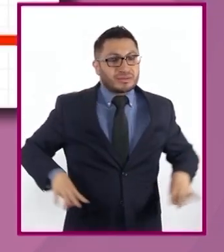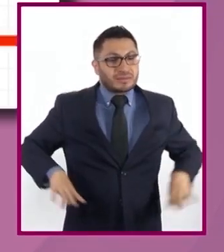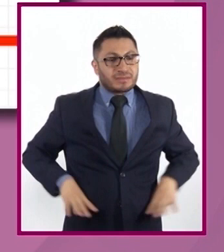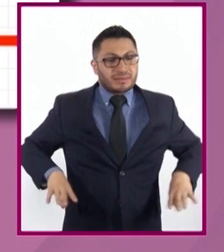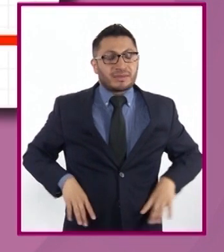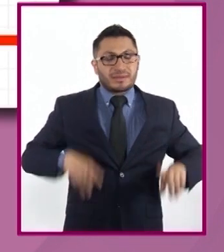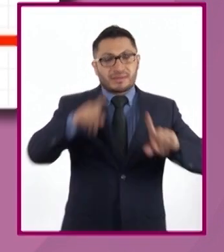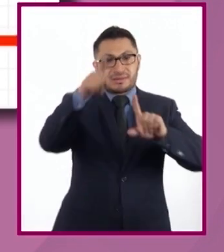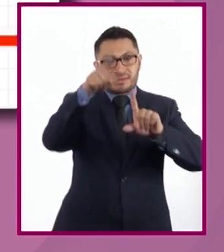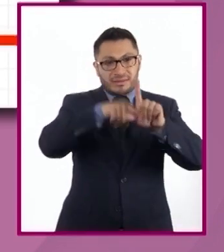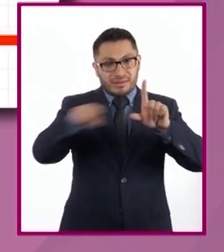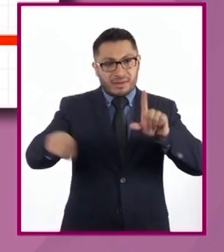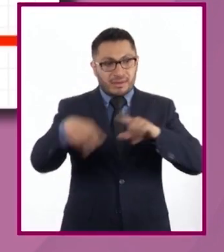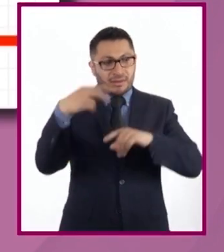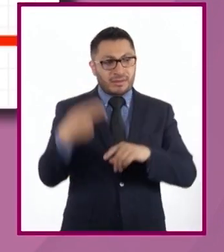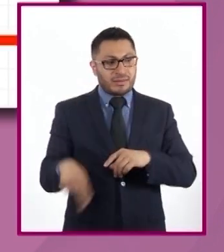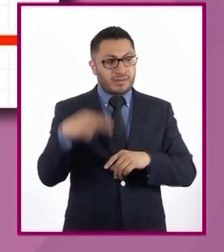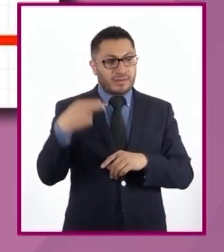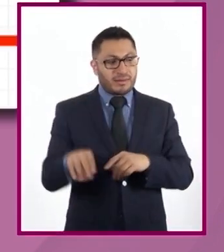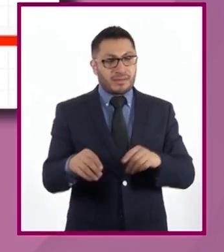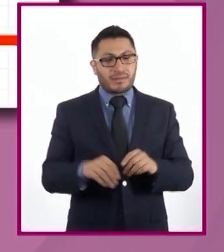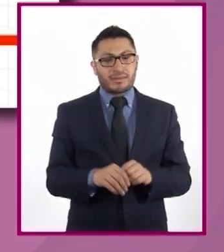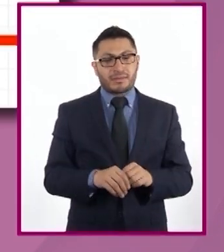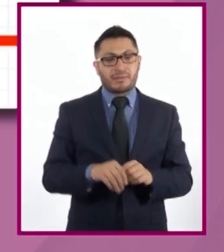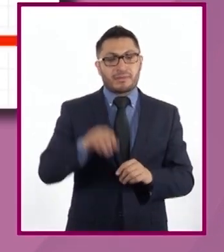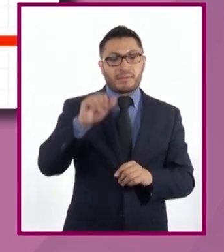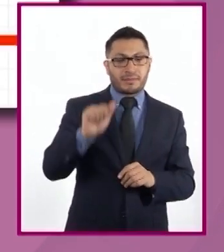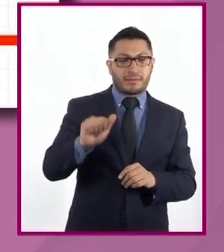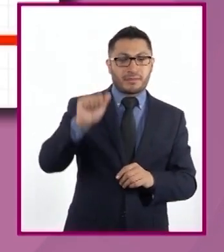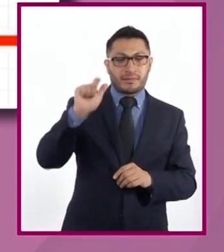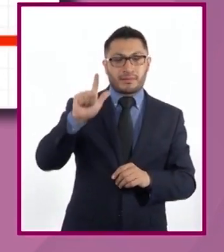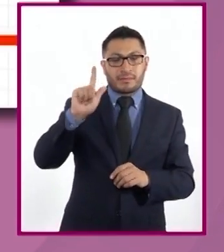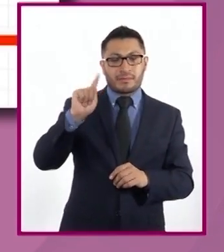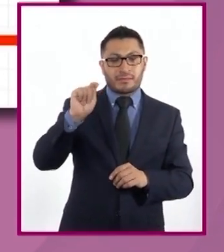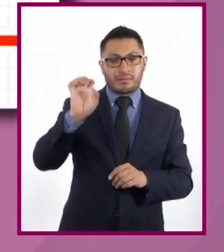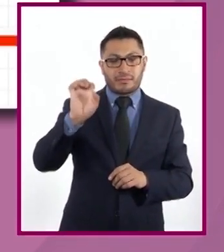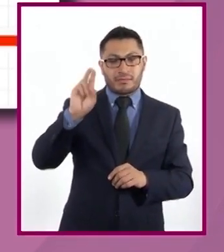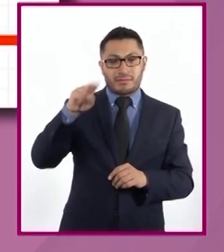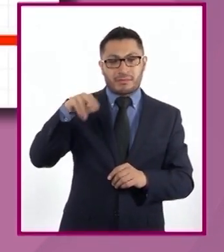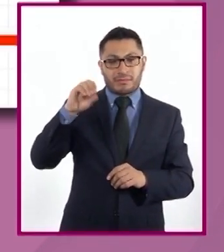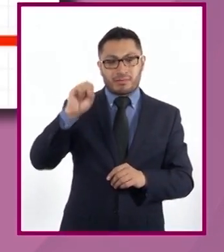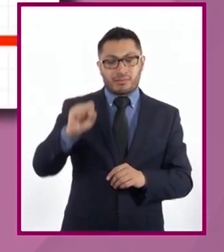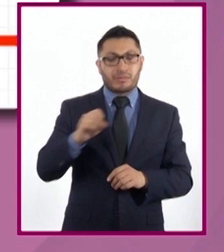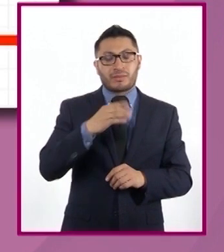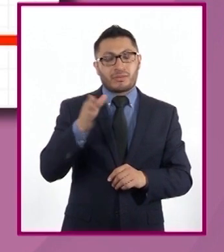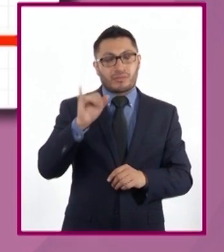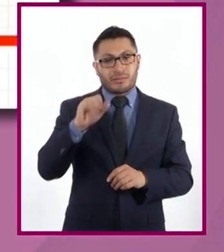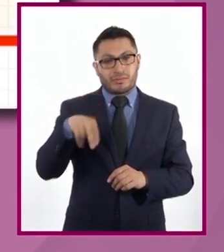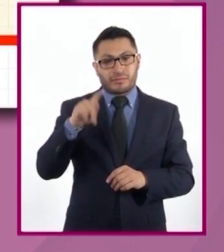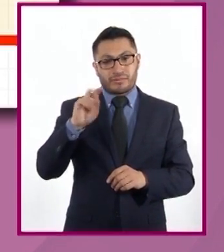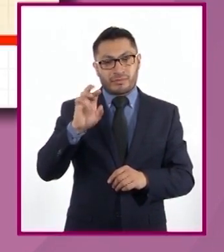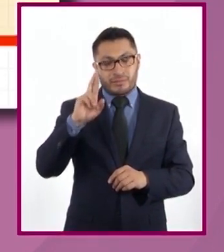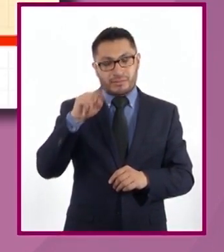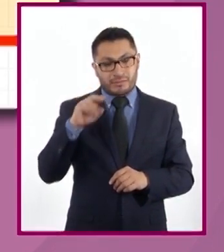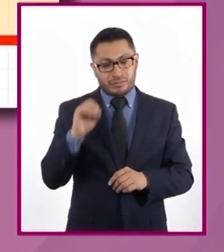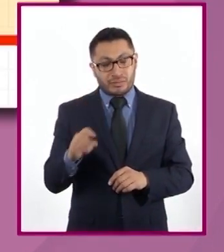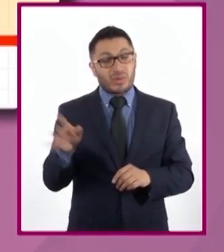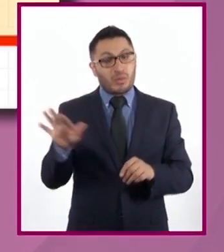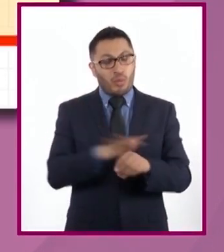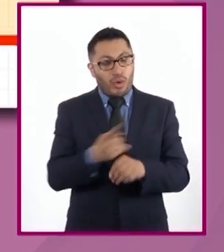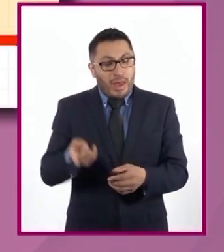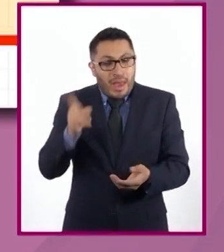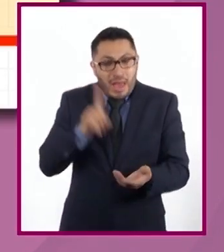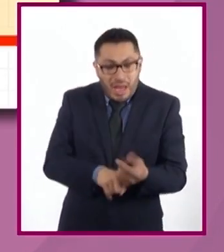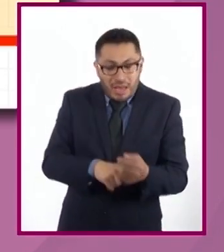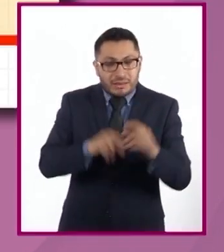ángulos, denominados alternos internos. Se llaman internos porque se encuentran en la parte de adentro